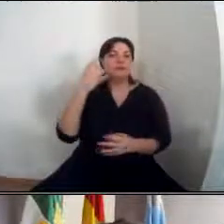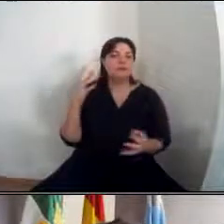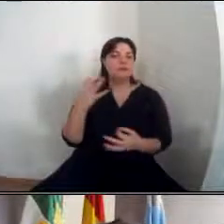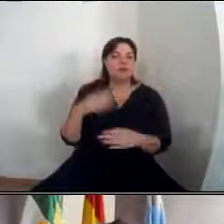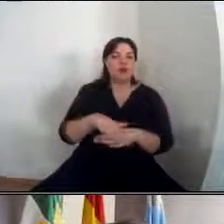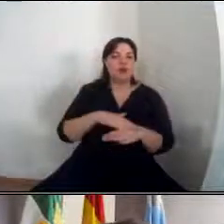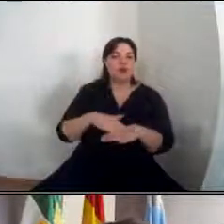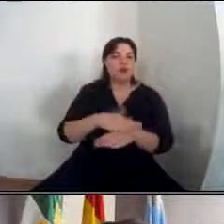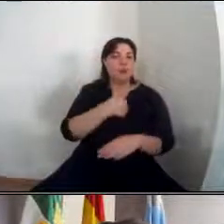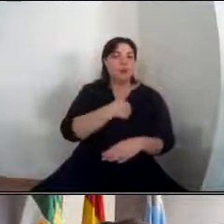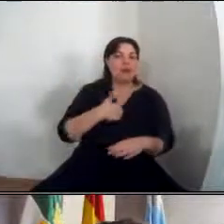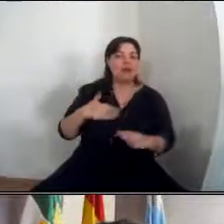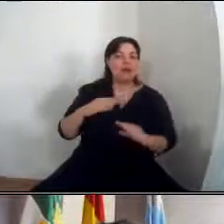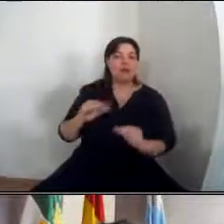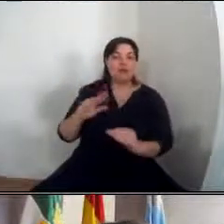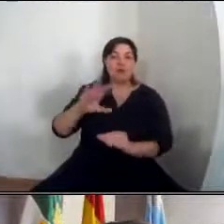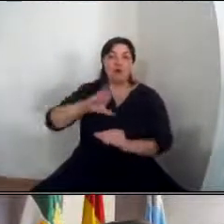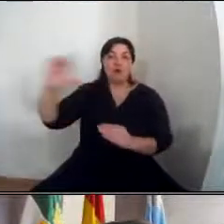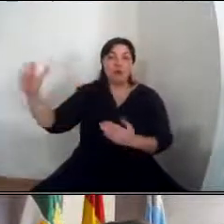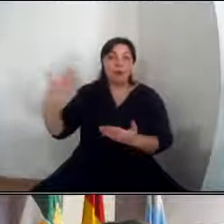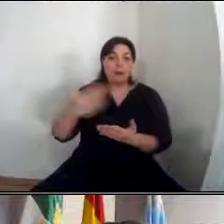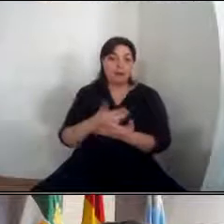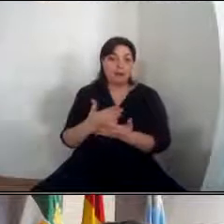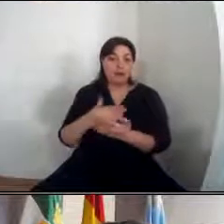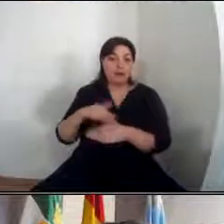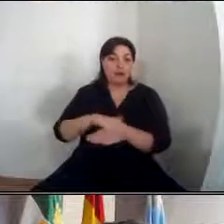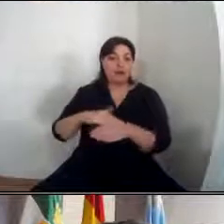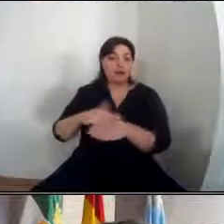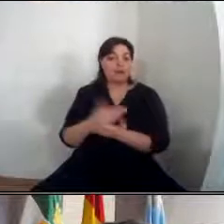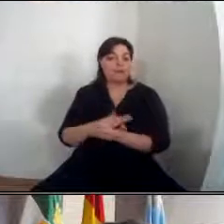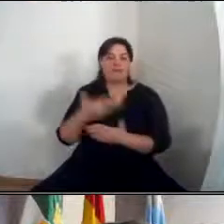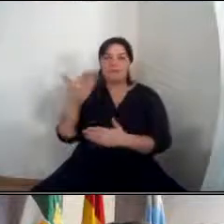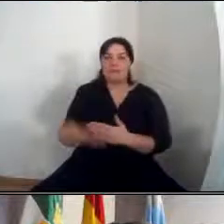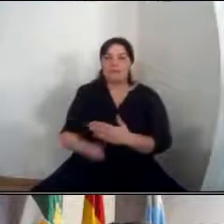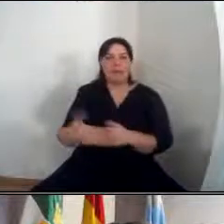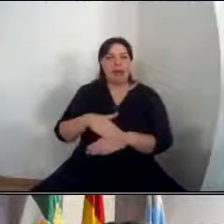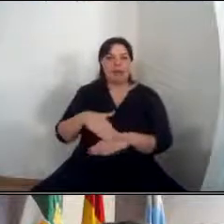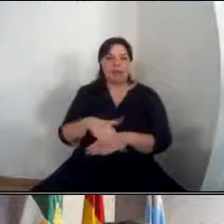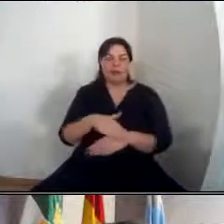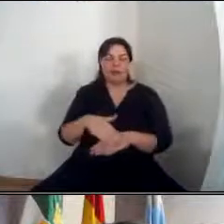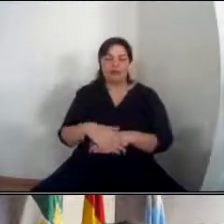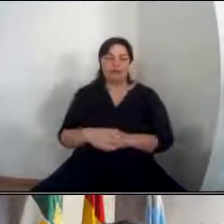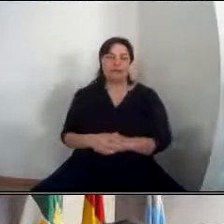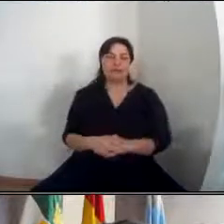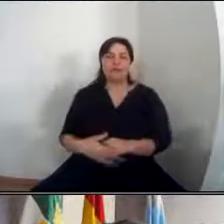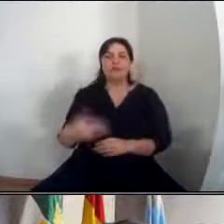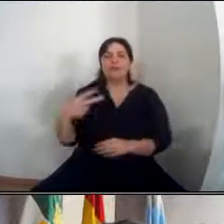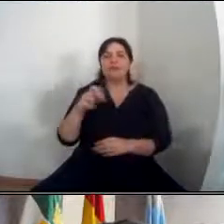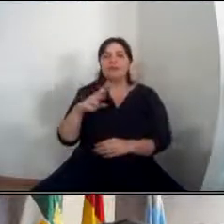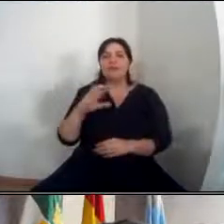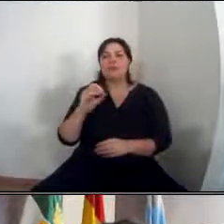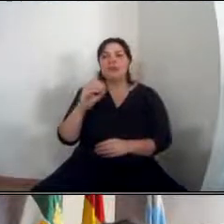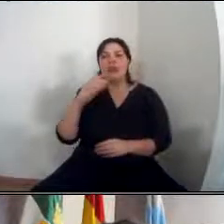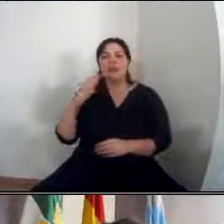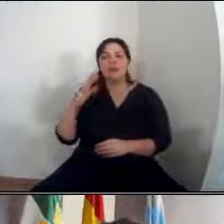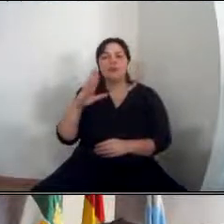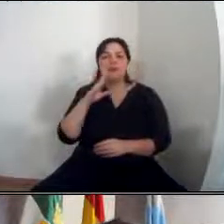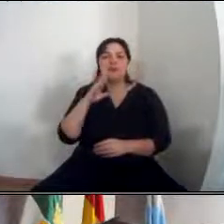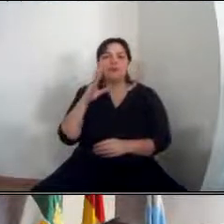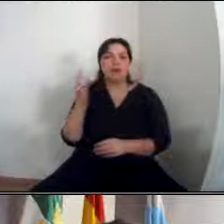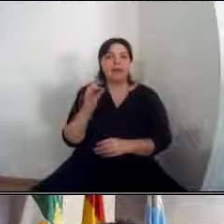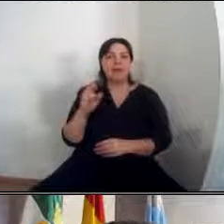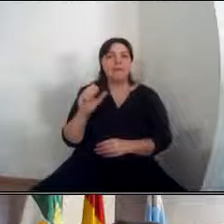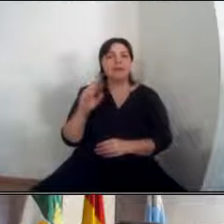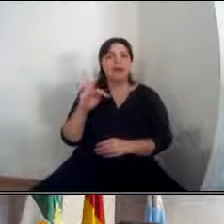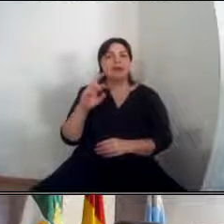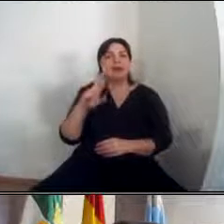gobiernos intermedios en Europa es fundamental. Lo hablaba antes Charo, Paternalia debe ser el instrumento